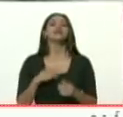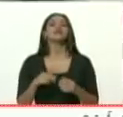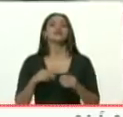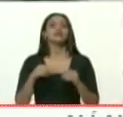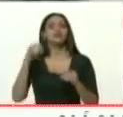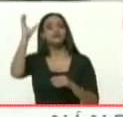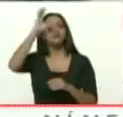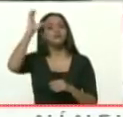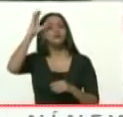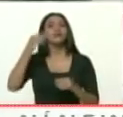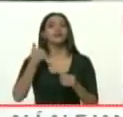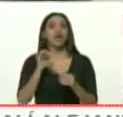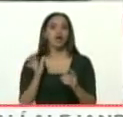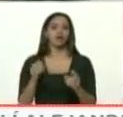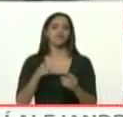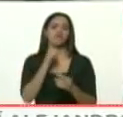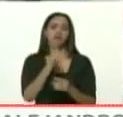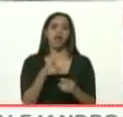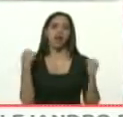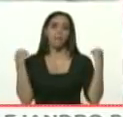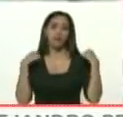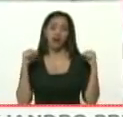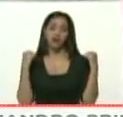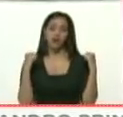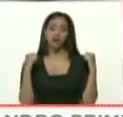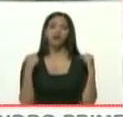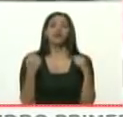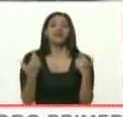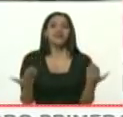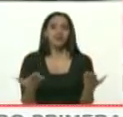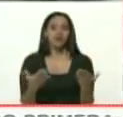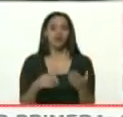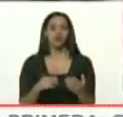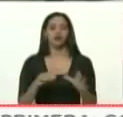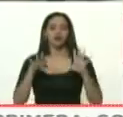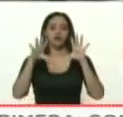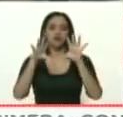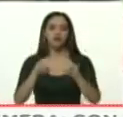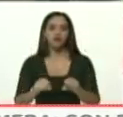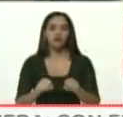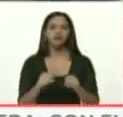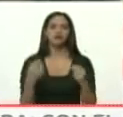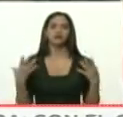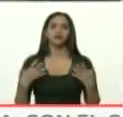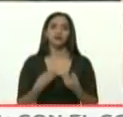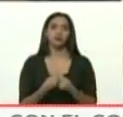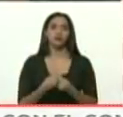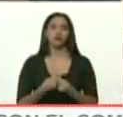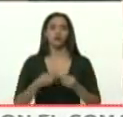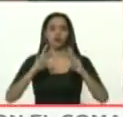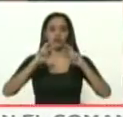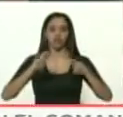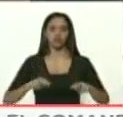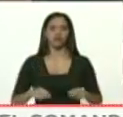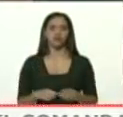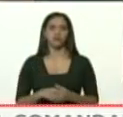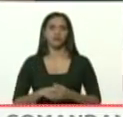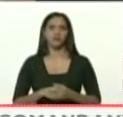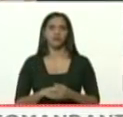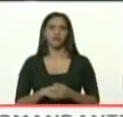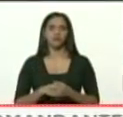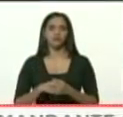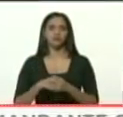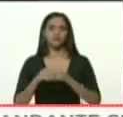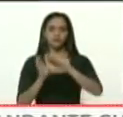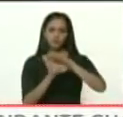desviaciones policiales y malas prácticas, obviamente, que inmediatamente actuamos conjuntamente con el Ministerio Público. Vamos a cambiar un